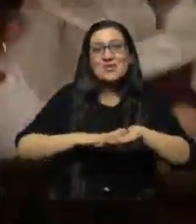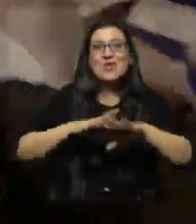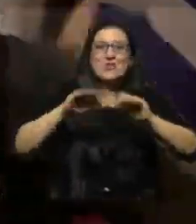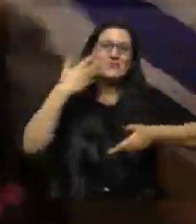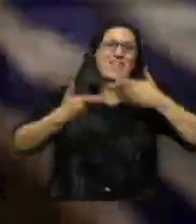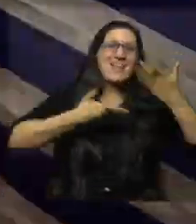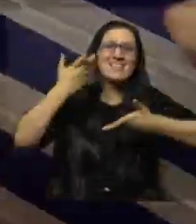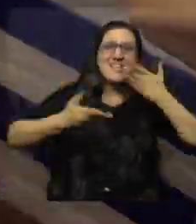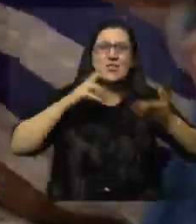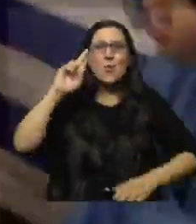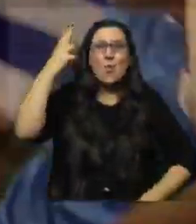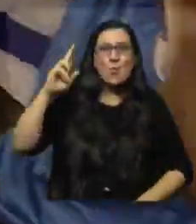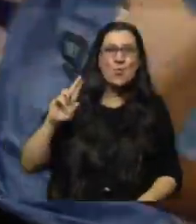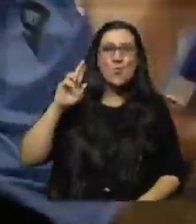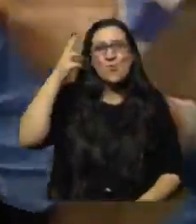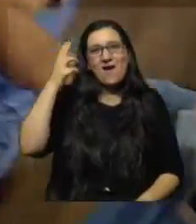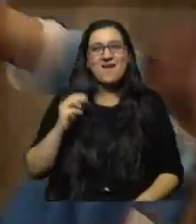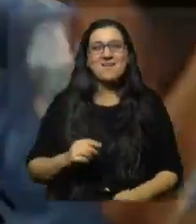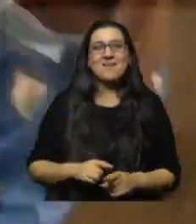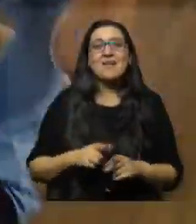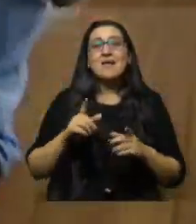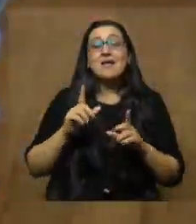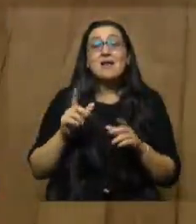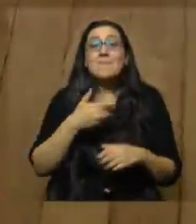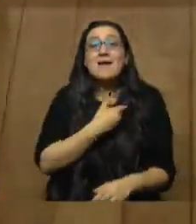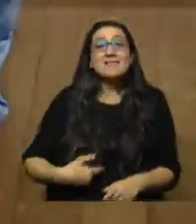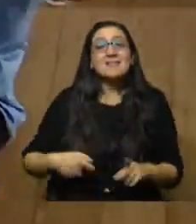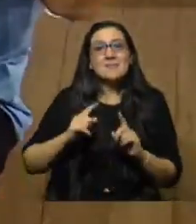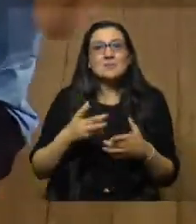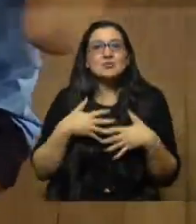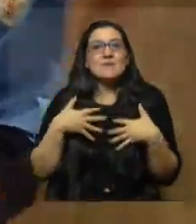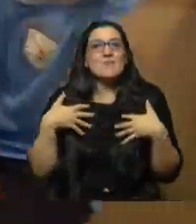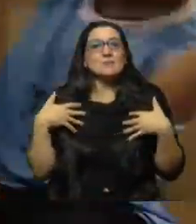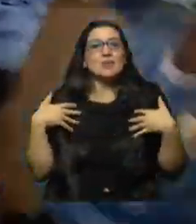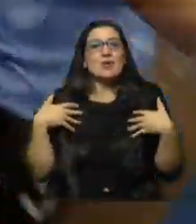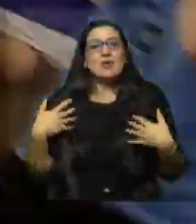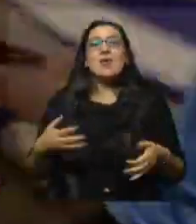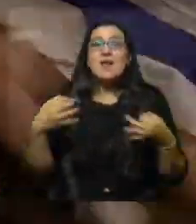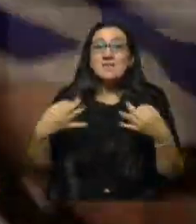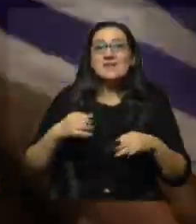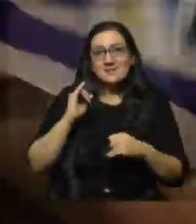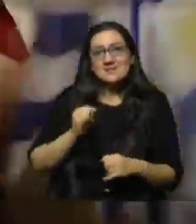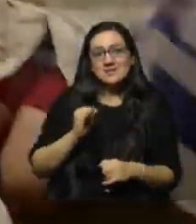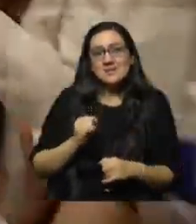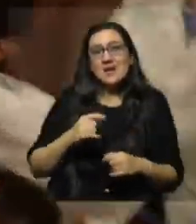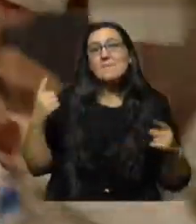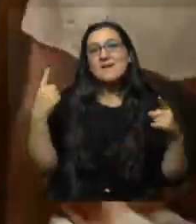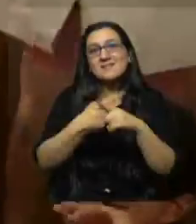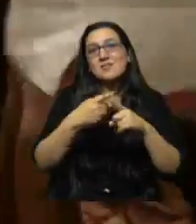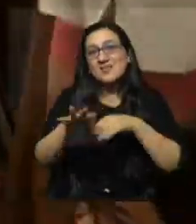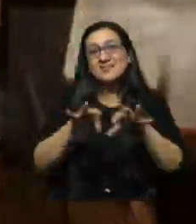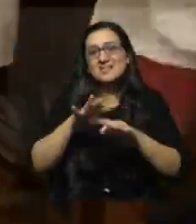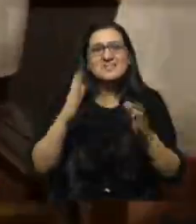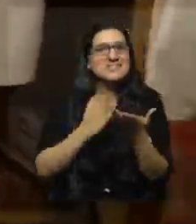usted también es maestra aquí en la escuela, me imagino, horas de gran emoción. Sí, la verdad que sí, es el partido de la selección es algo que une a